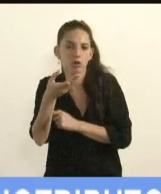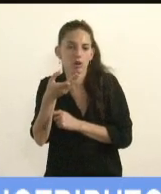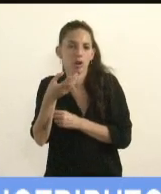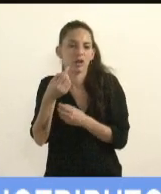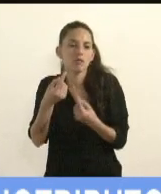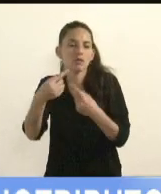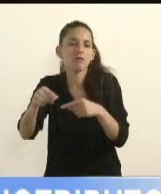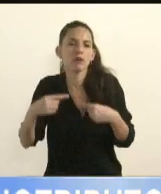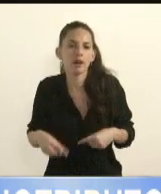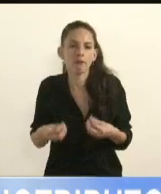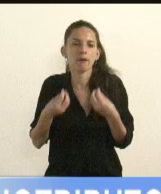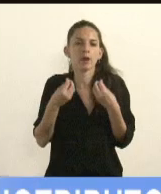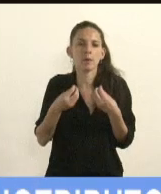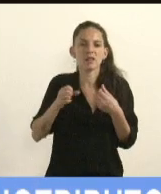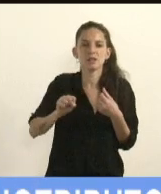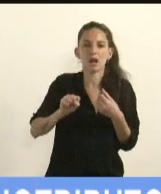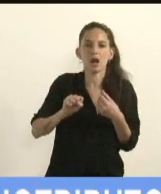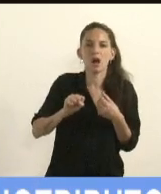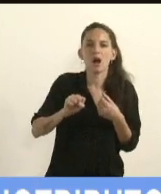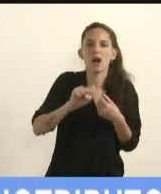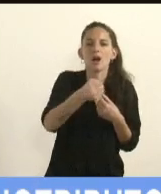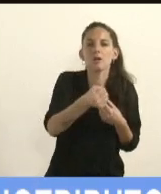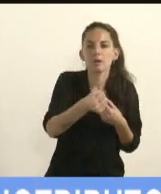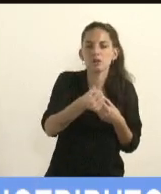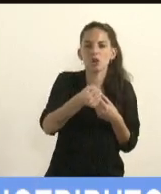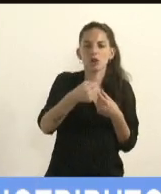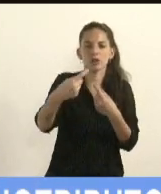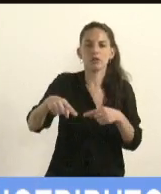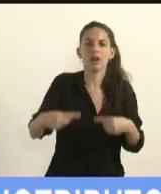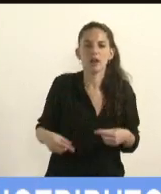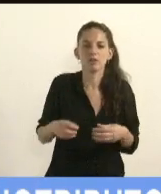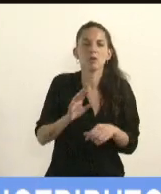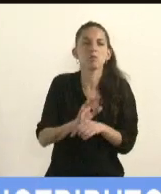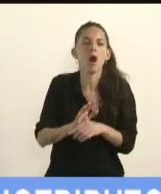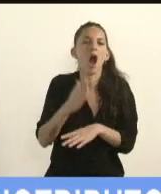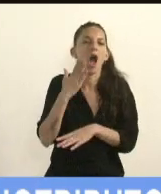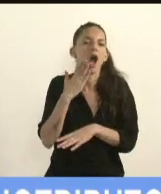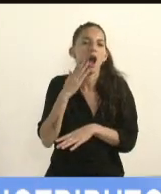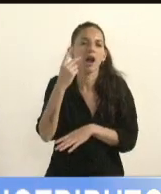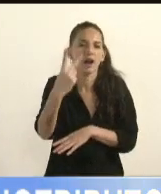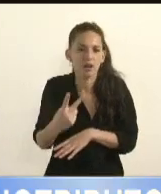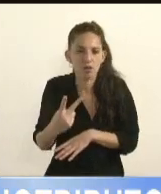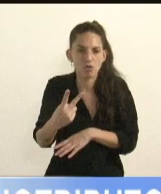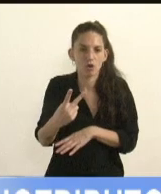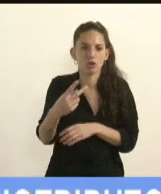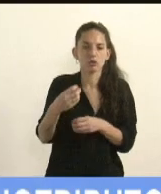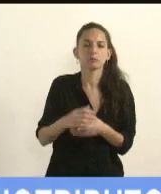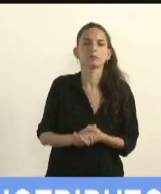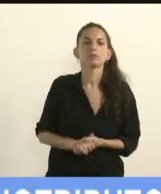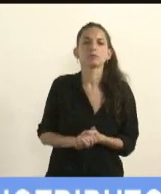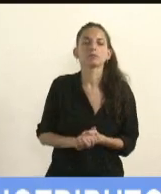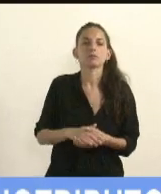que pretenden eliminar la presión fiscal cuando en realidad de manera permanente, sostenida e insolayable el kirchnerismo